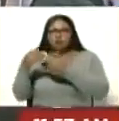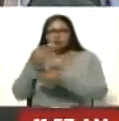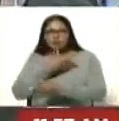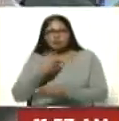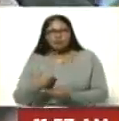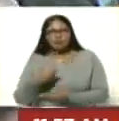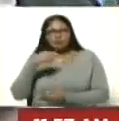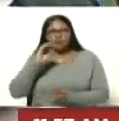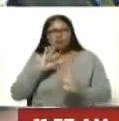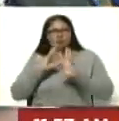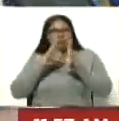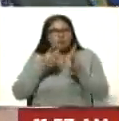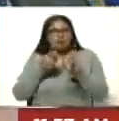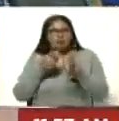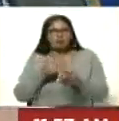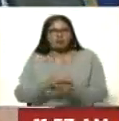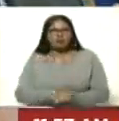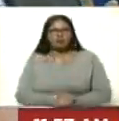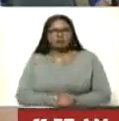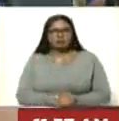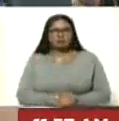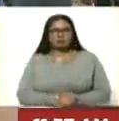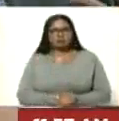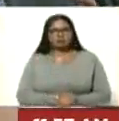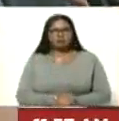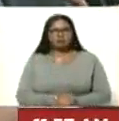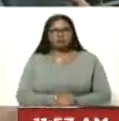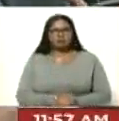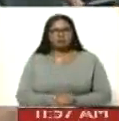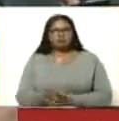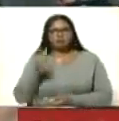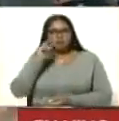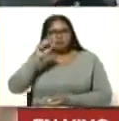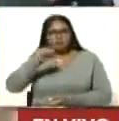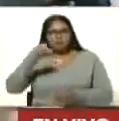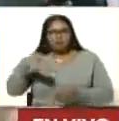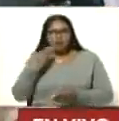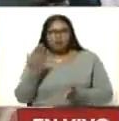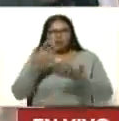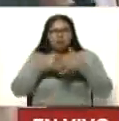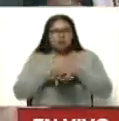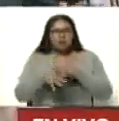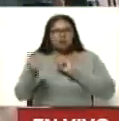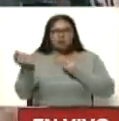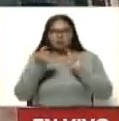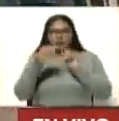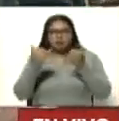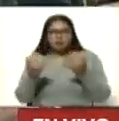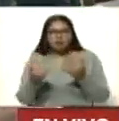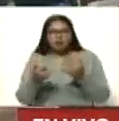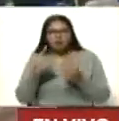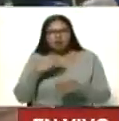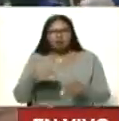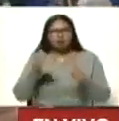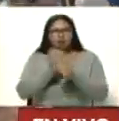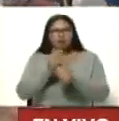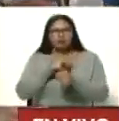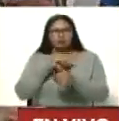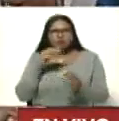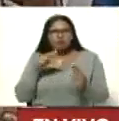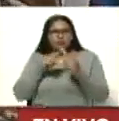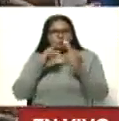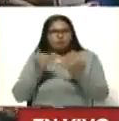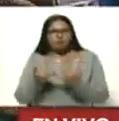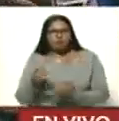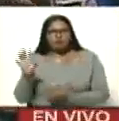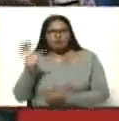presidente y le comentaba a Mónica que si se pudiera incorporar a la discusión, que retomemos esos encuentros y